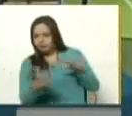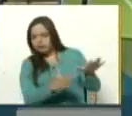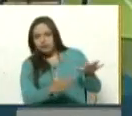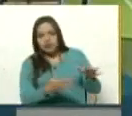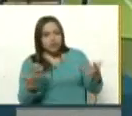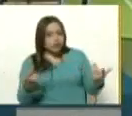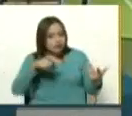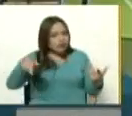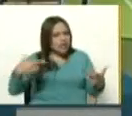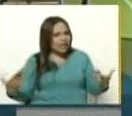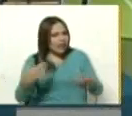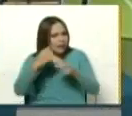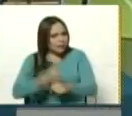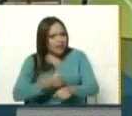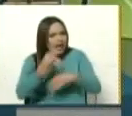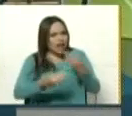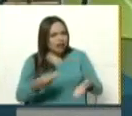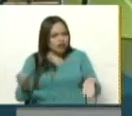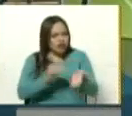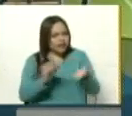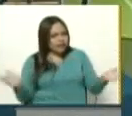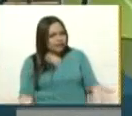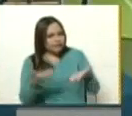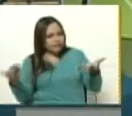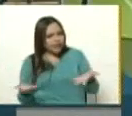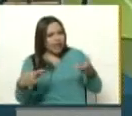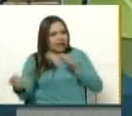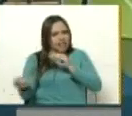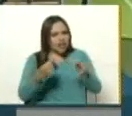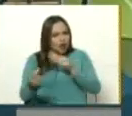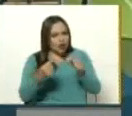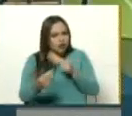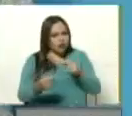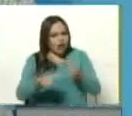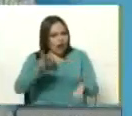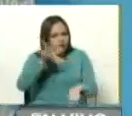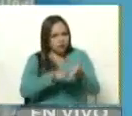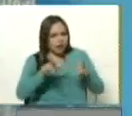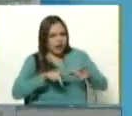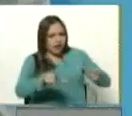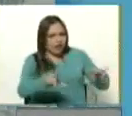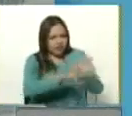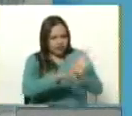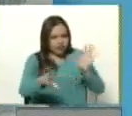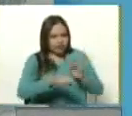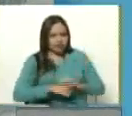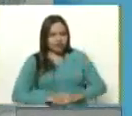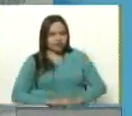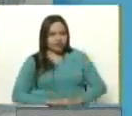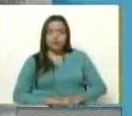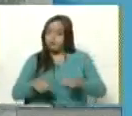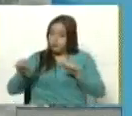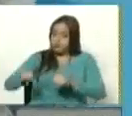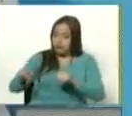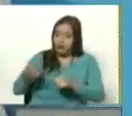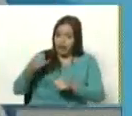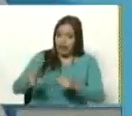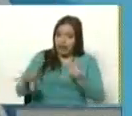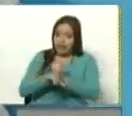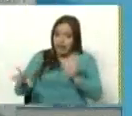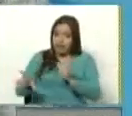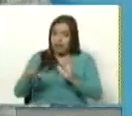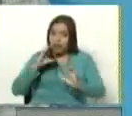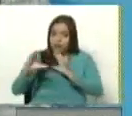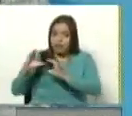esperan ustedes para que esto se discuta y se apruebe? De hecho, existe la ley de, uh-huh, de comunicación popular,